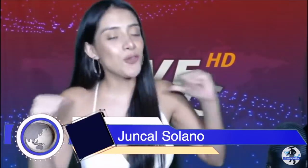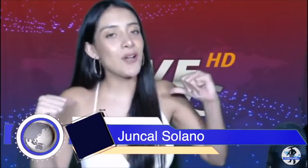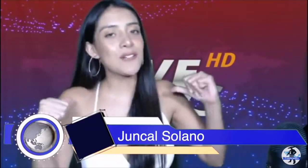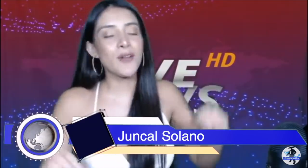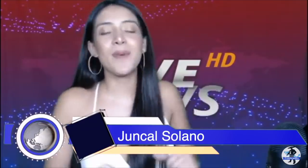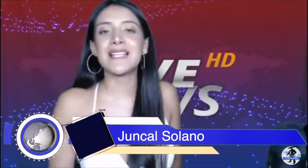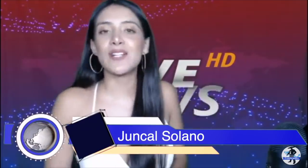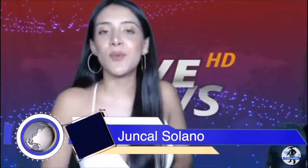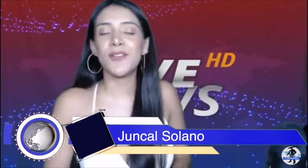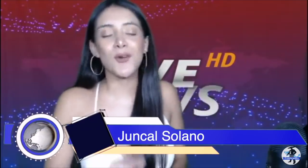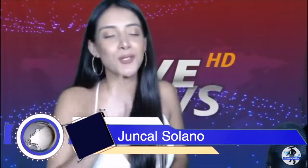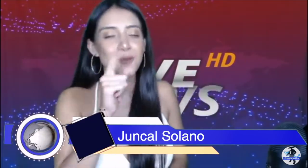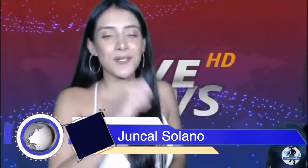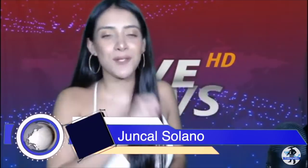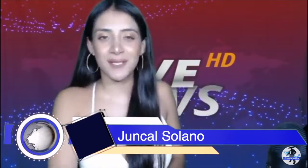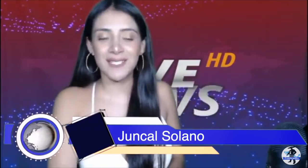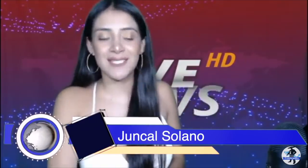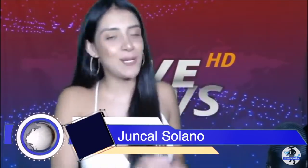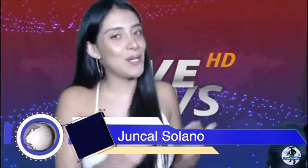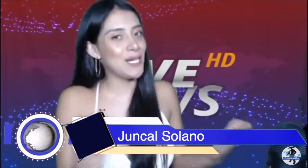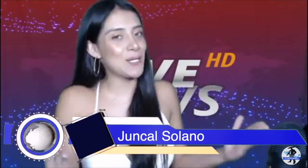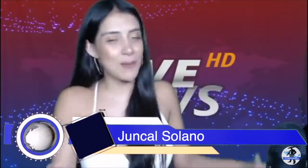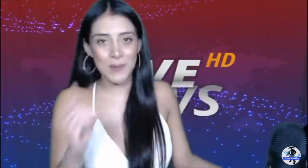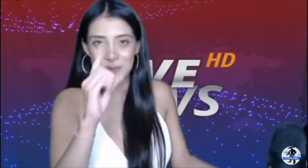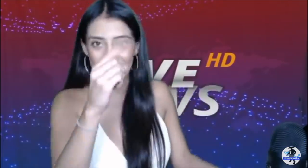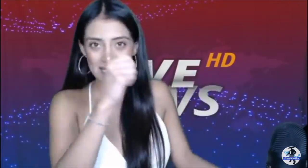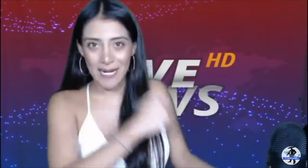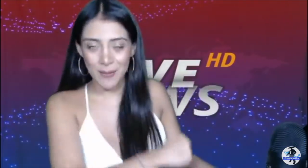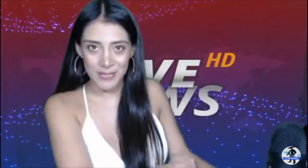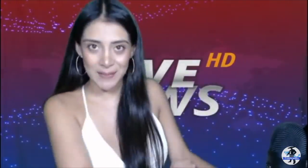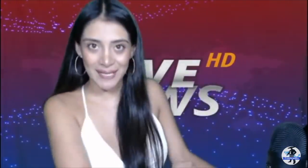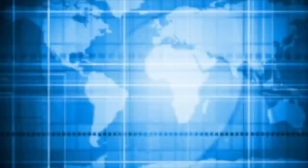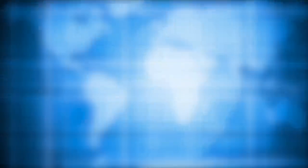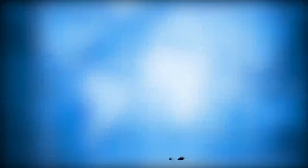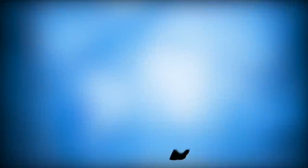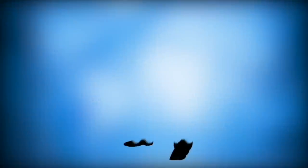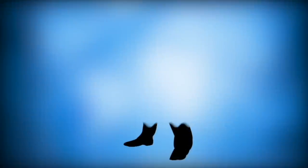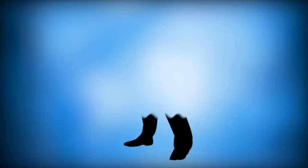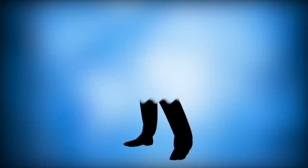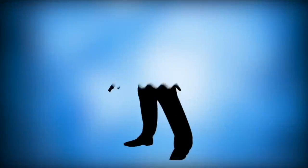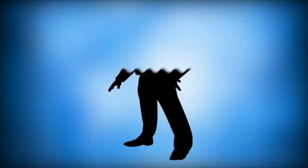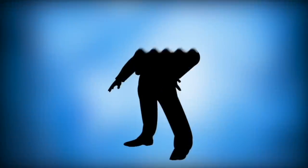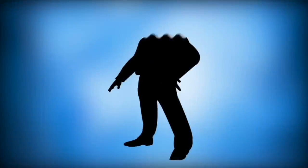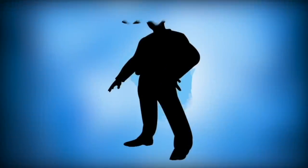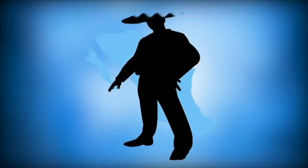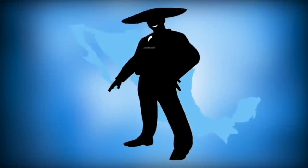Yo soy Juan Carlos Solano para El Charro Político. No te olvides compartir este video y nos vemos hasta la próxima.